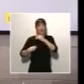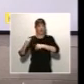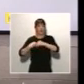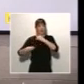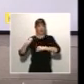de esta cuestión.